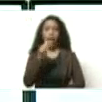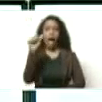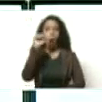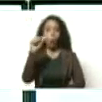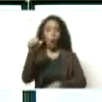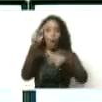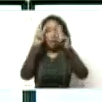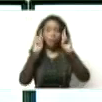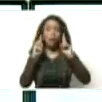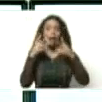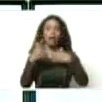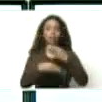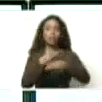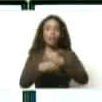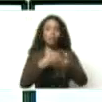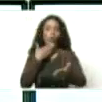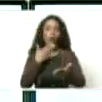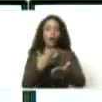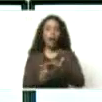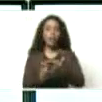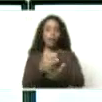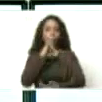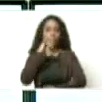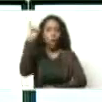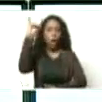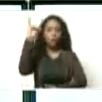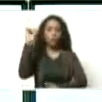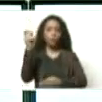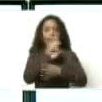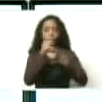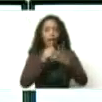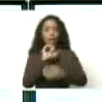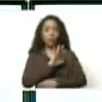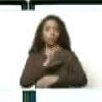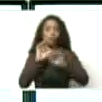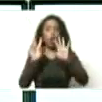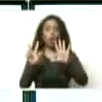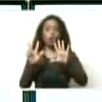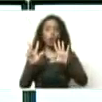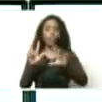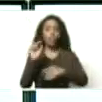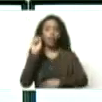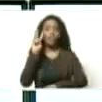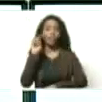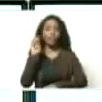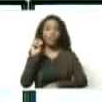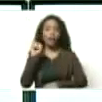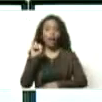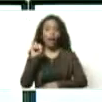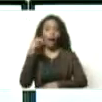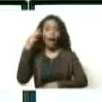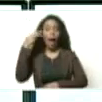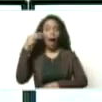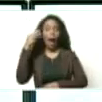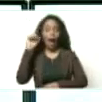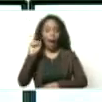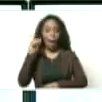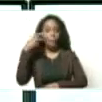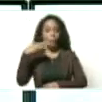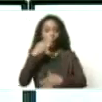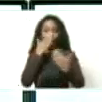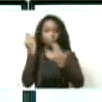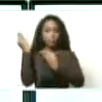que se hizo gracias al reporte de la línea 58 de ven a pepe adelante